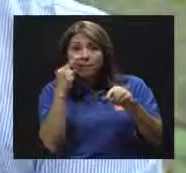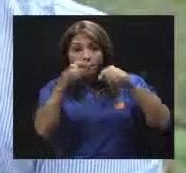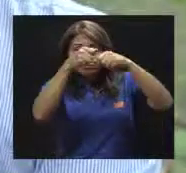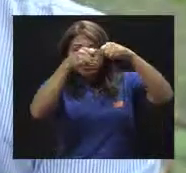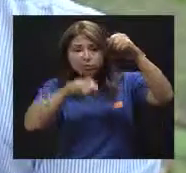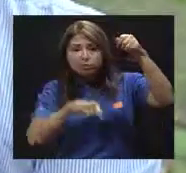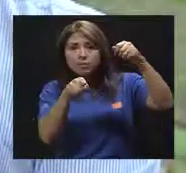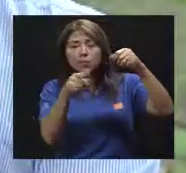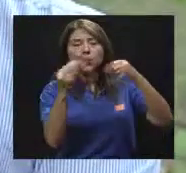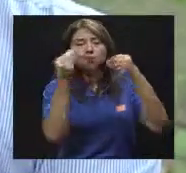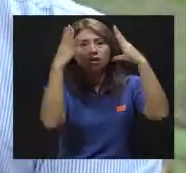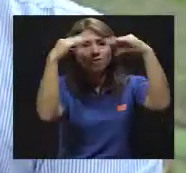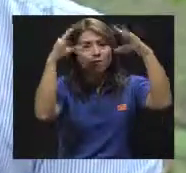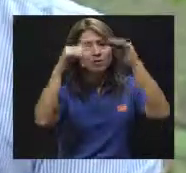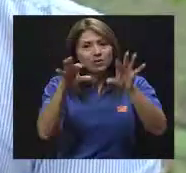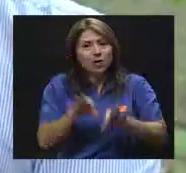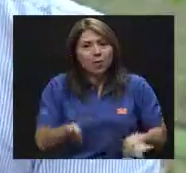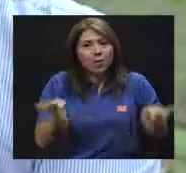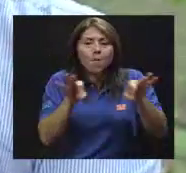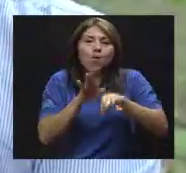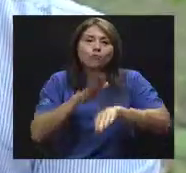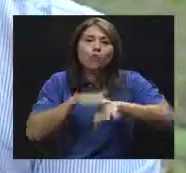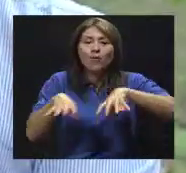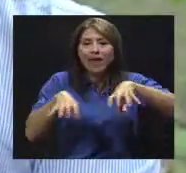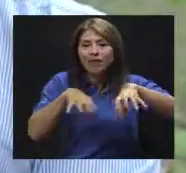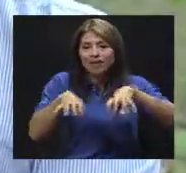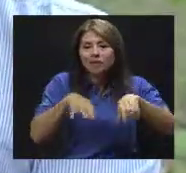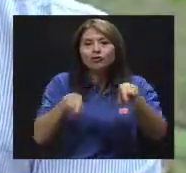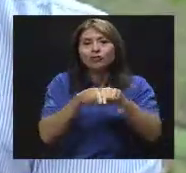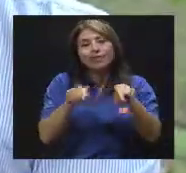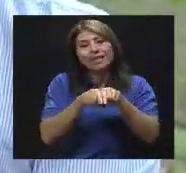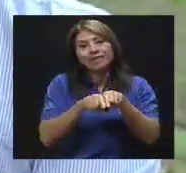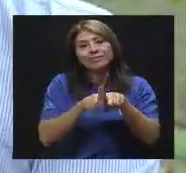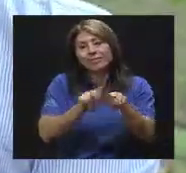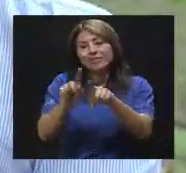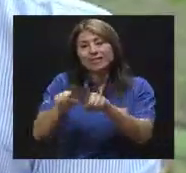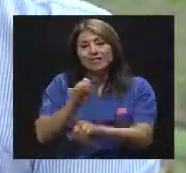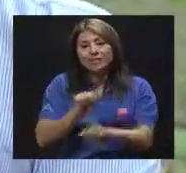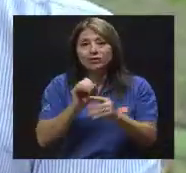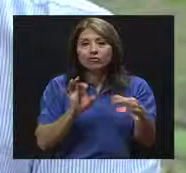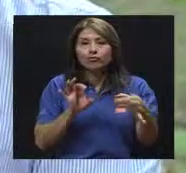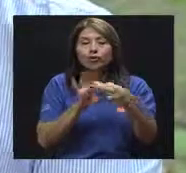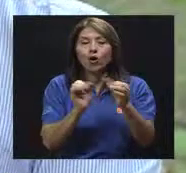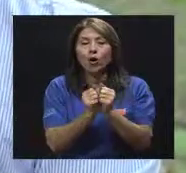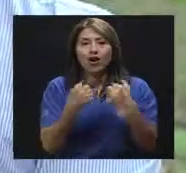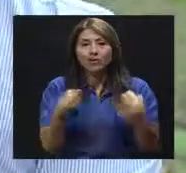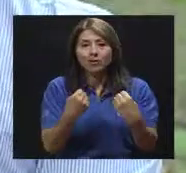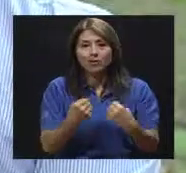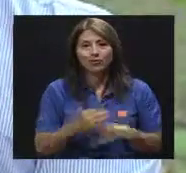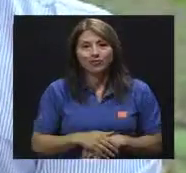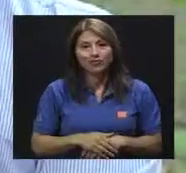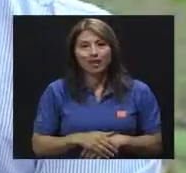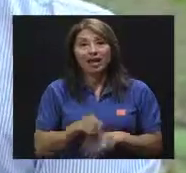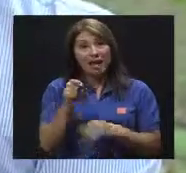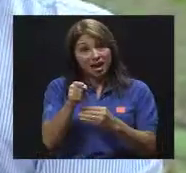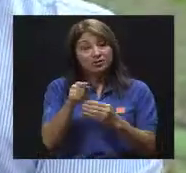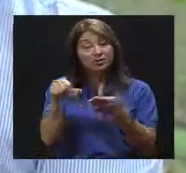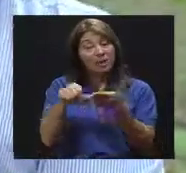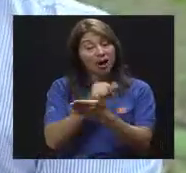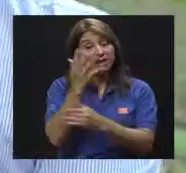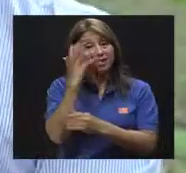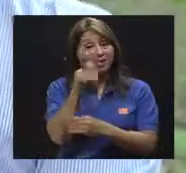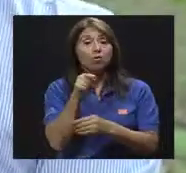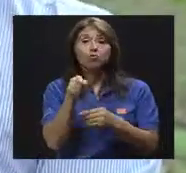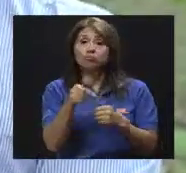con muchísima información también relevante acerca de eventos y actividades en torno a la salud. Es un Facebook y una página